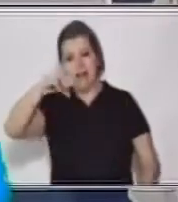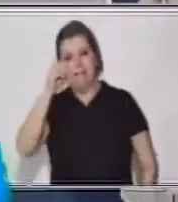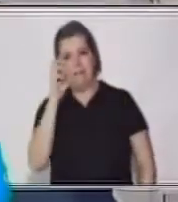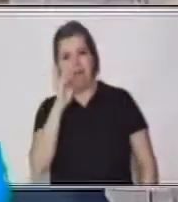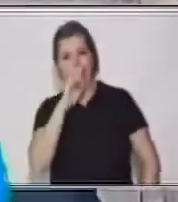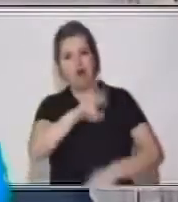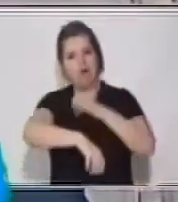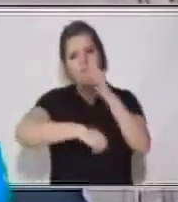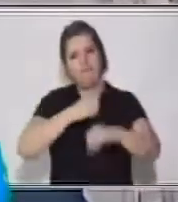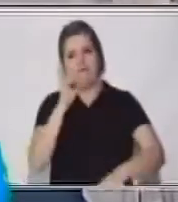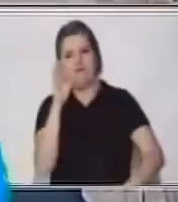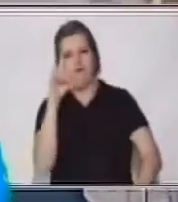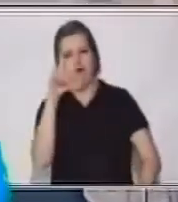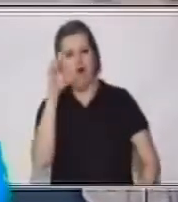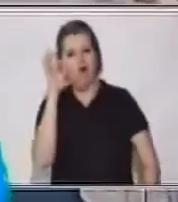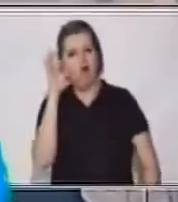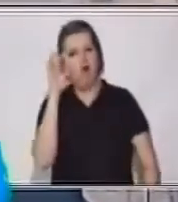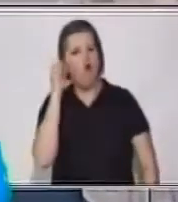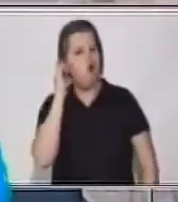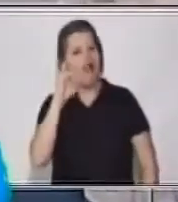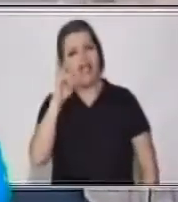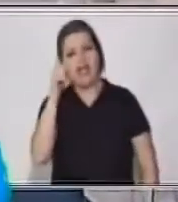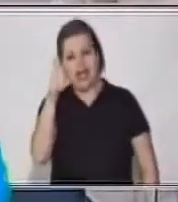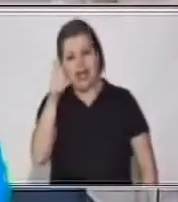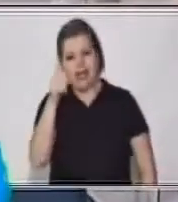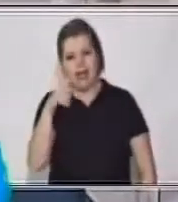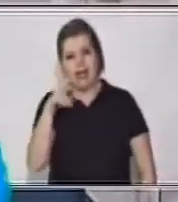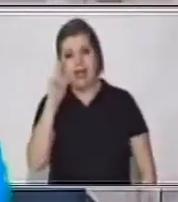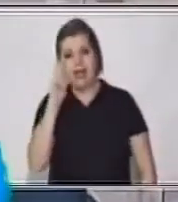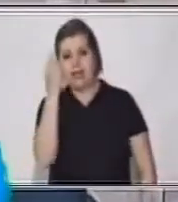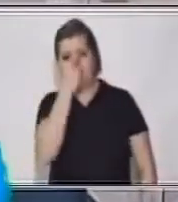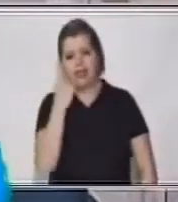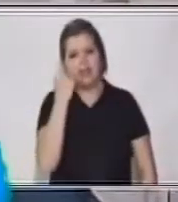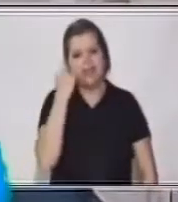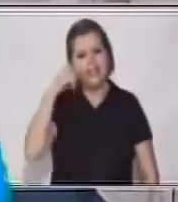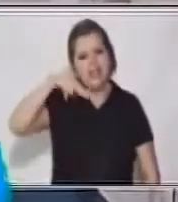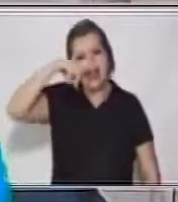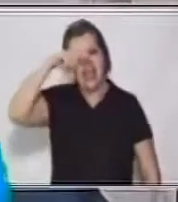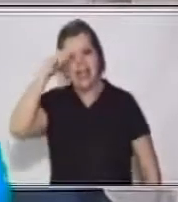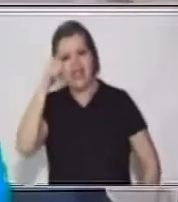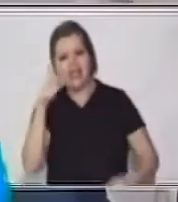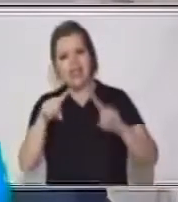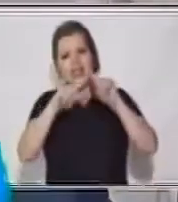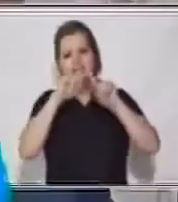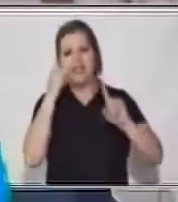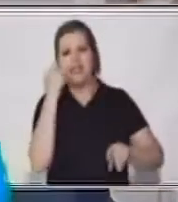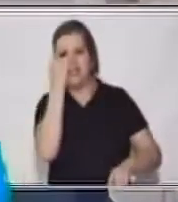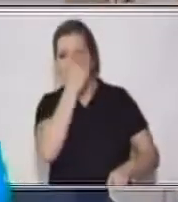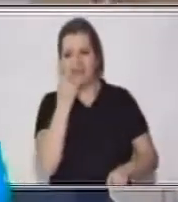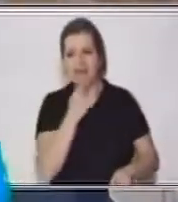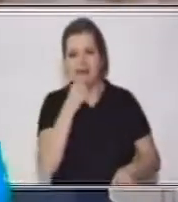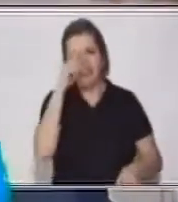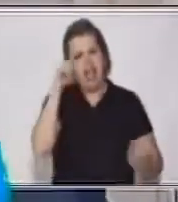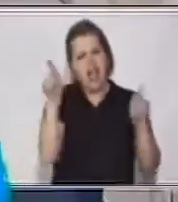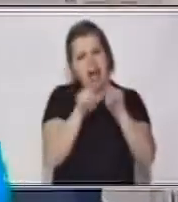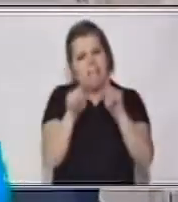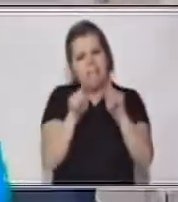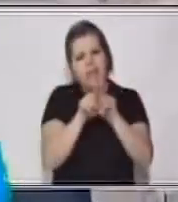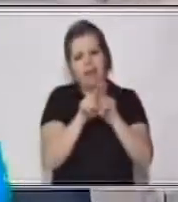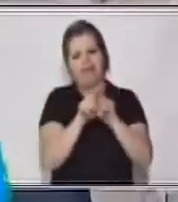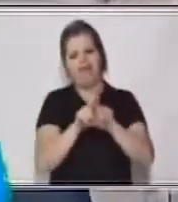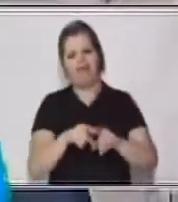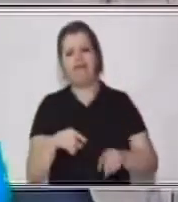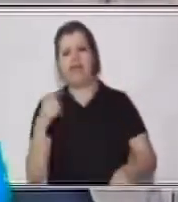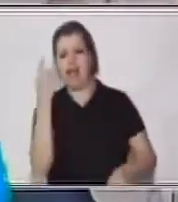adentrándonos que estos dos son parte de los niveles científicos de la lengua que estudia la lingüística y también la